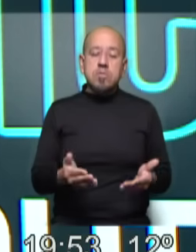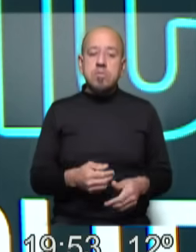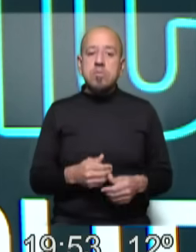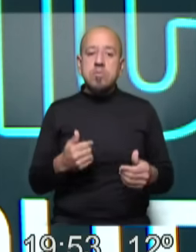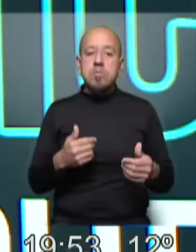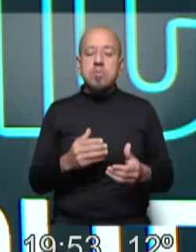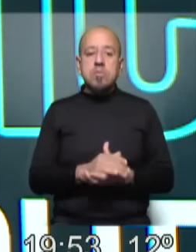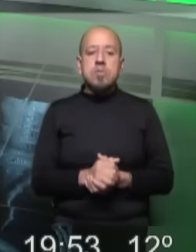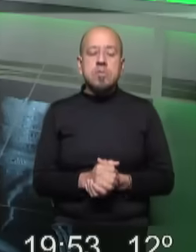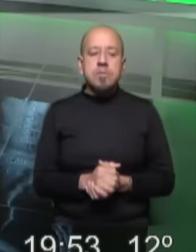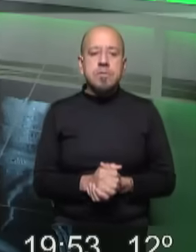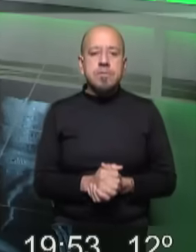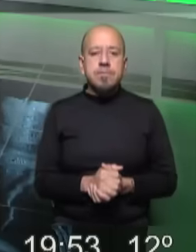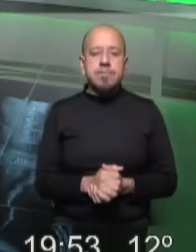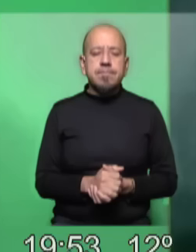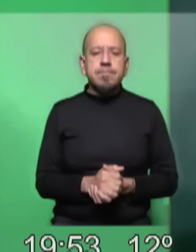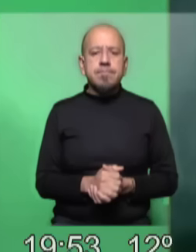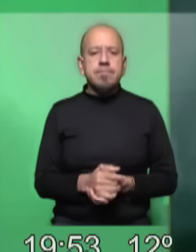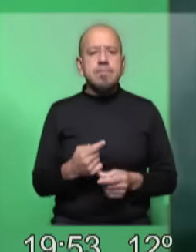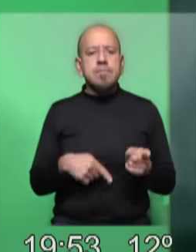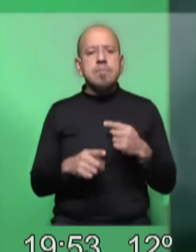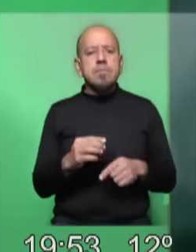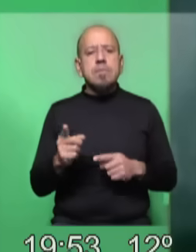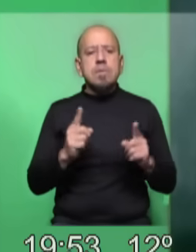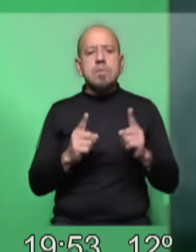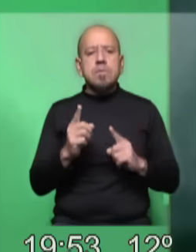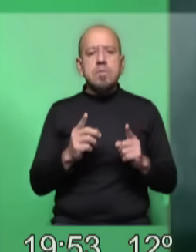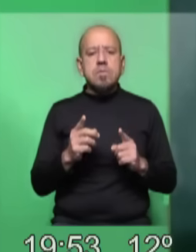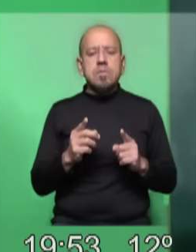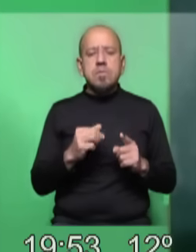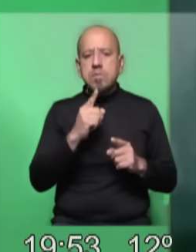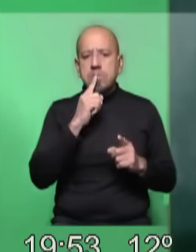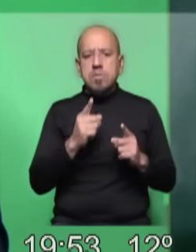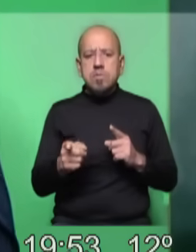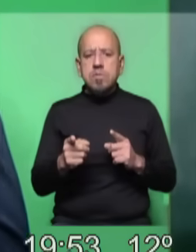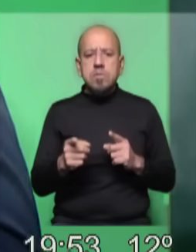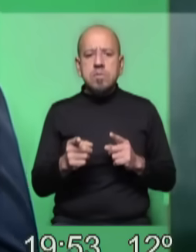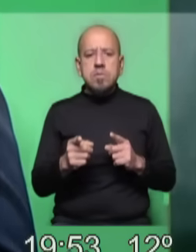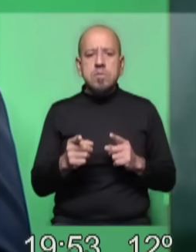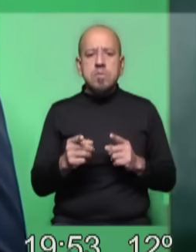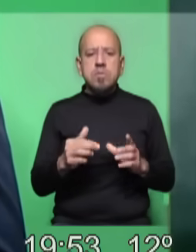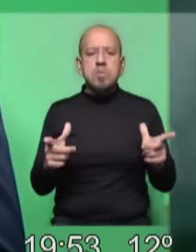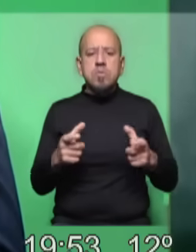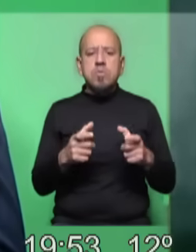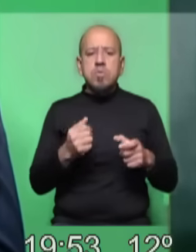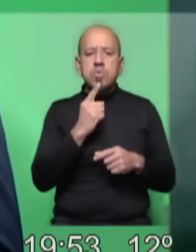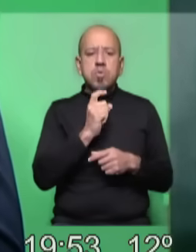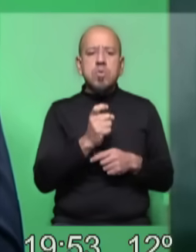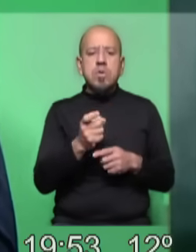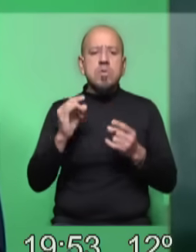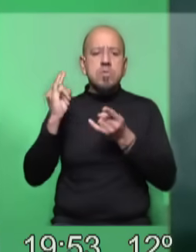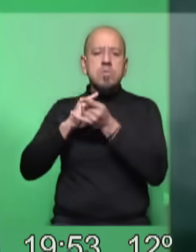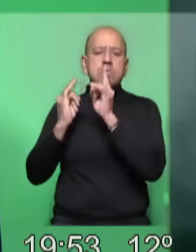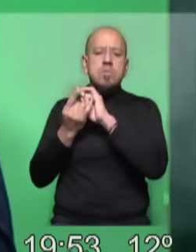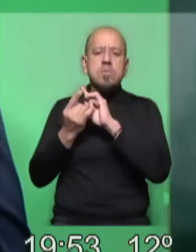presidente hemos juzgado palabras pero te invito a juzgar algunos silencios eh hace un rato estaba reunida la bancada Colorada en el parlamento sin que